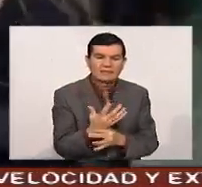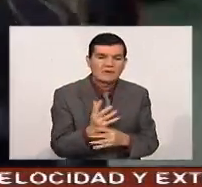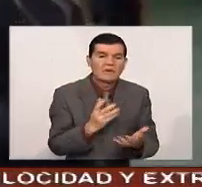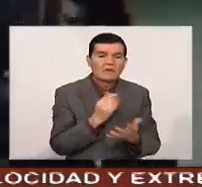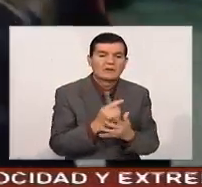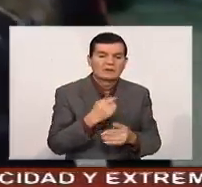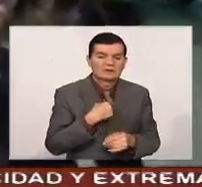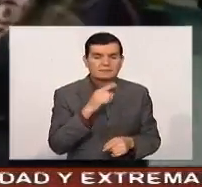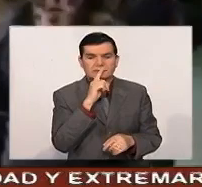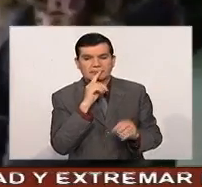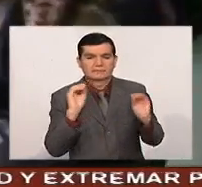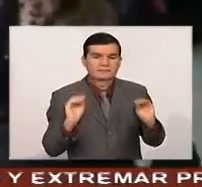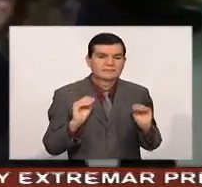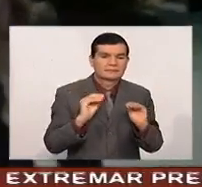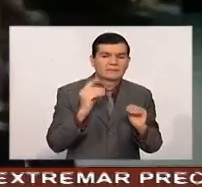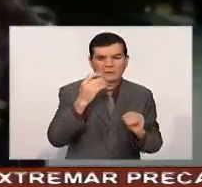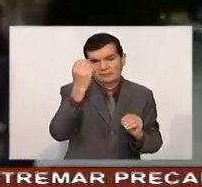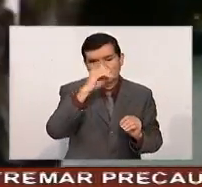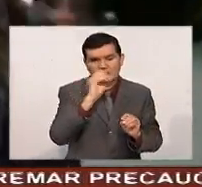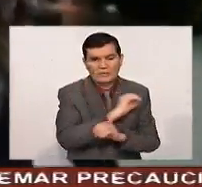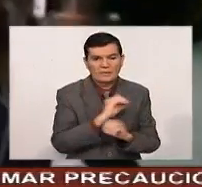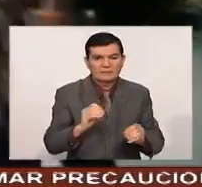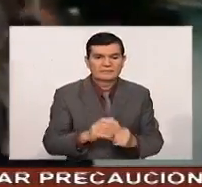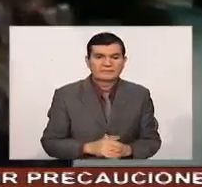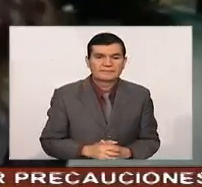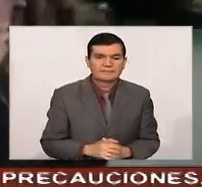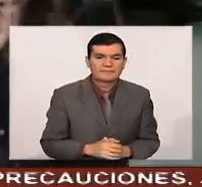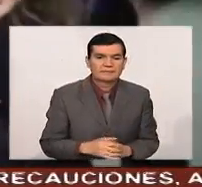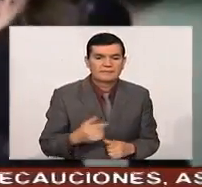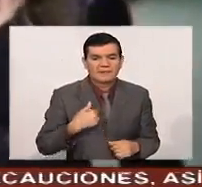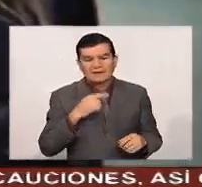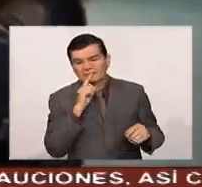y se reserva el derecho de opinar. Gosh, I'm starving.